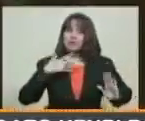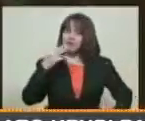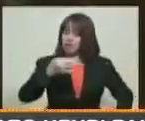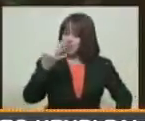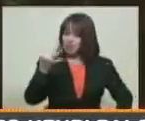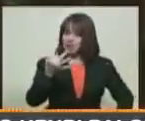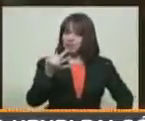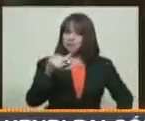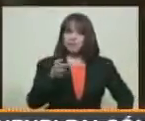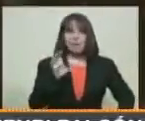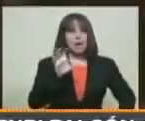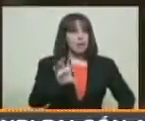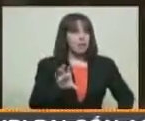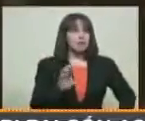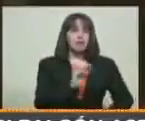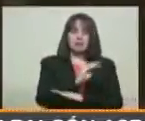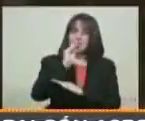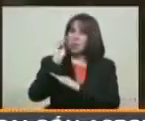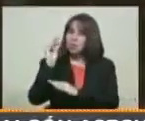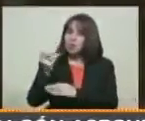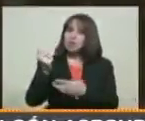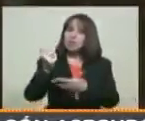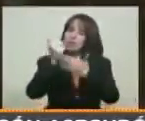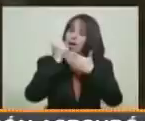La patria te protege, te ayuda